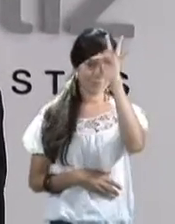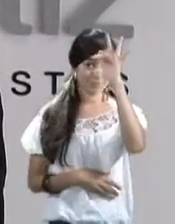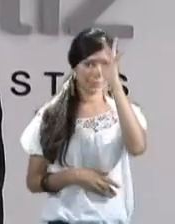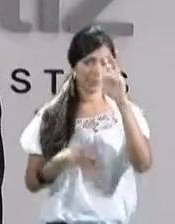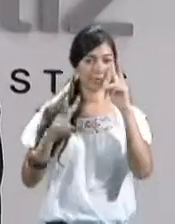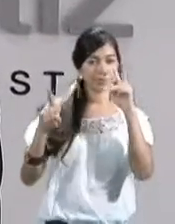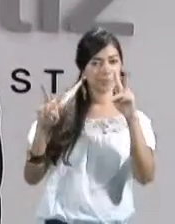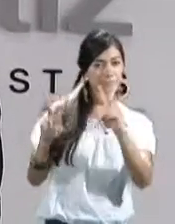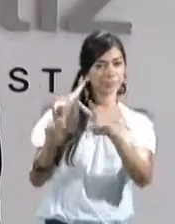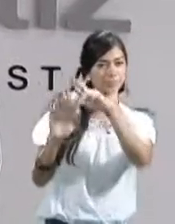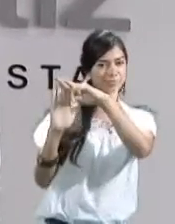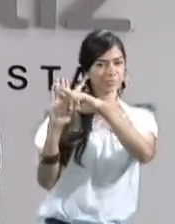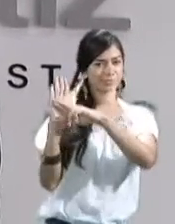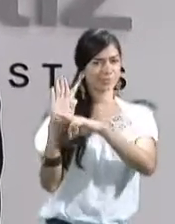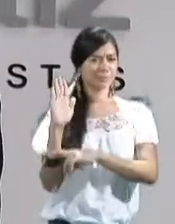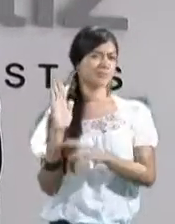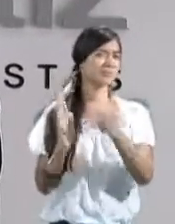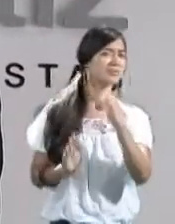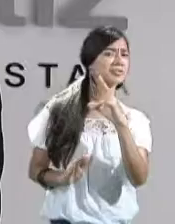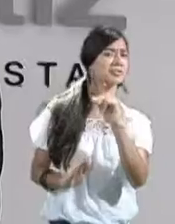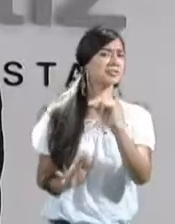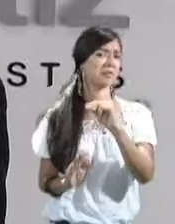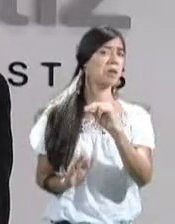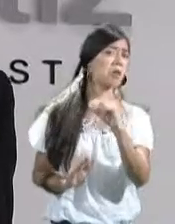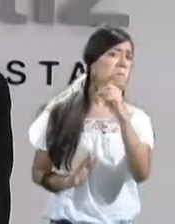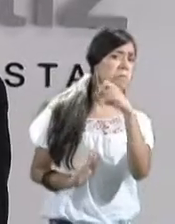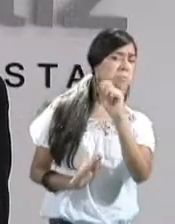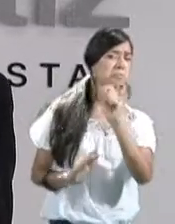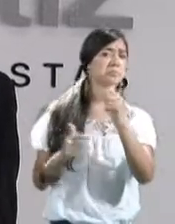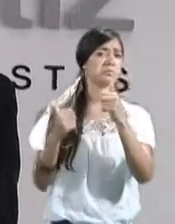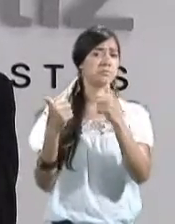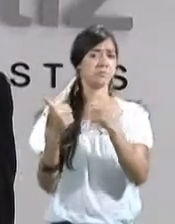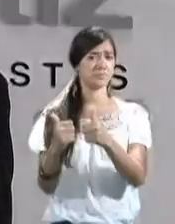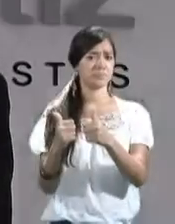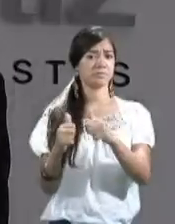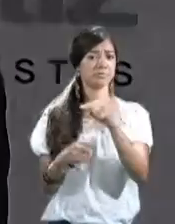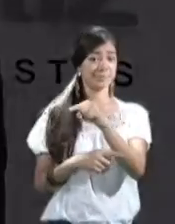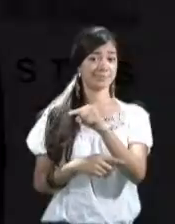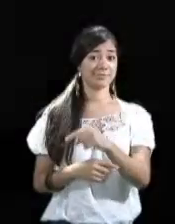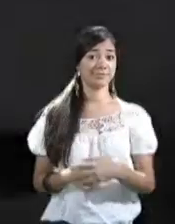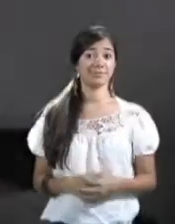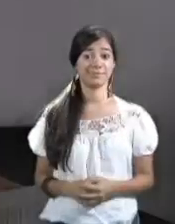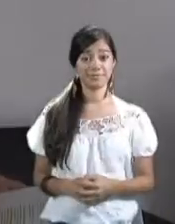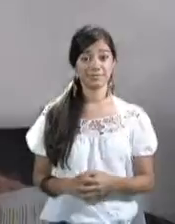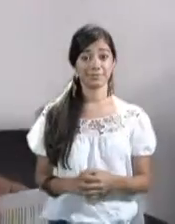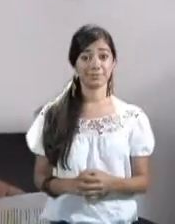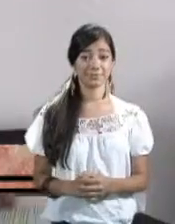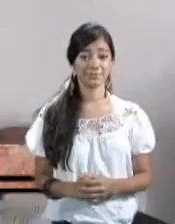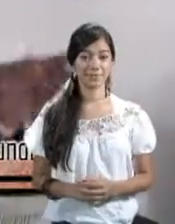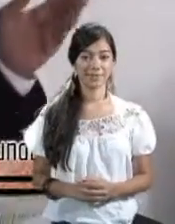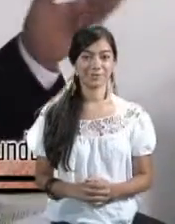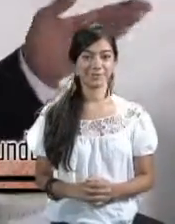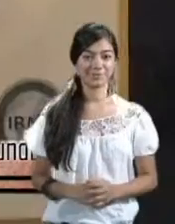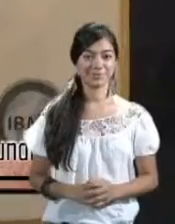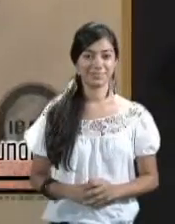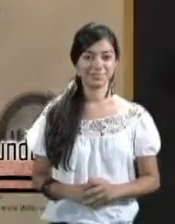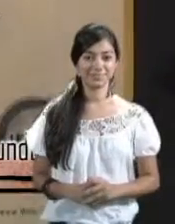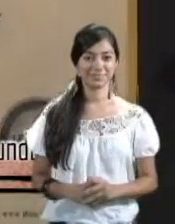que se manejen estándares altos de bioseguridad, principalmente para protección de los pacientes.